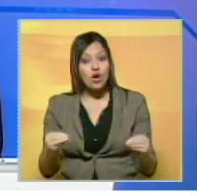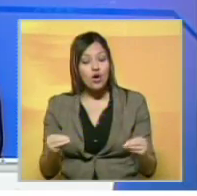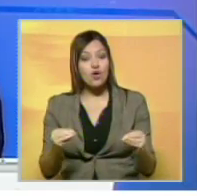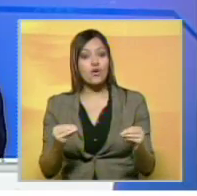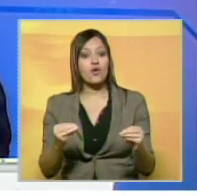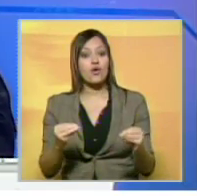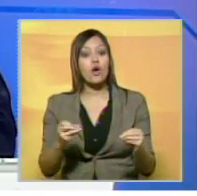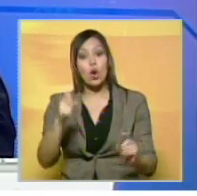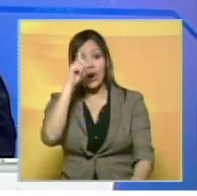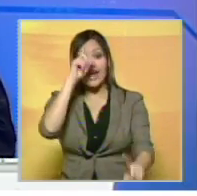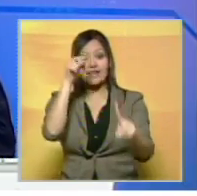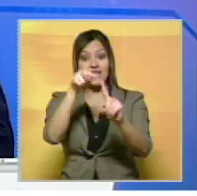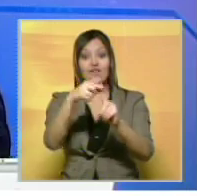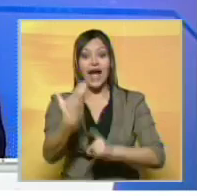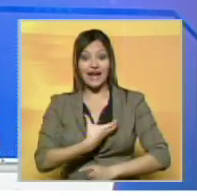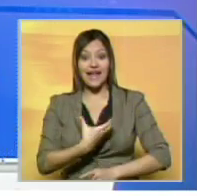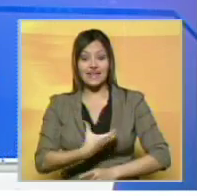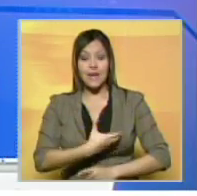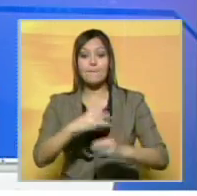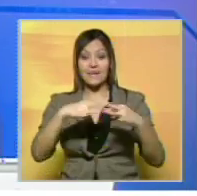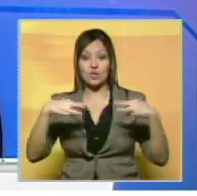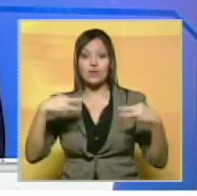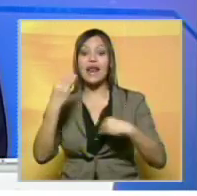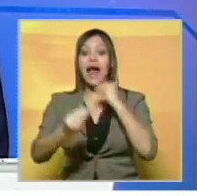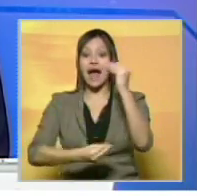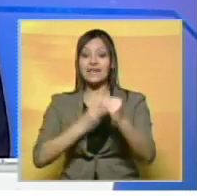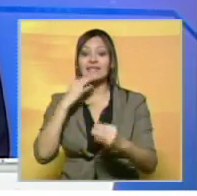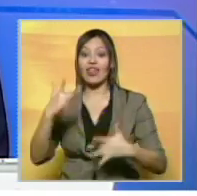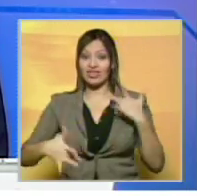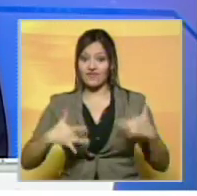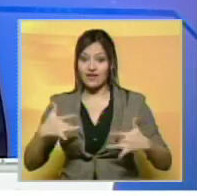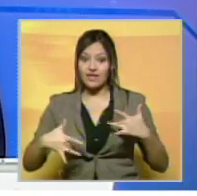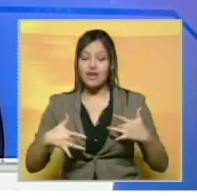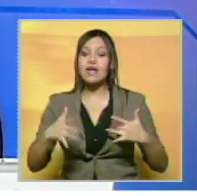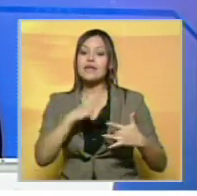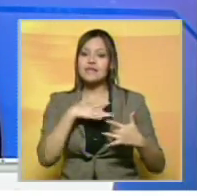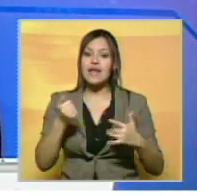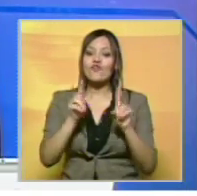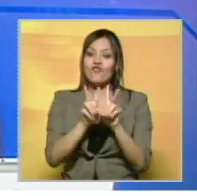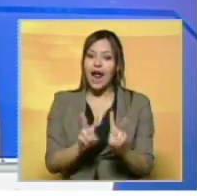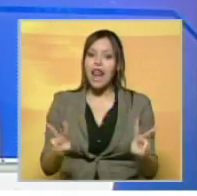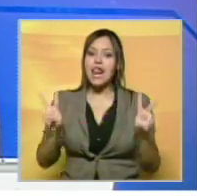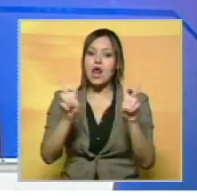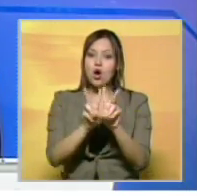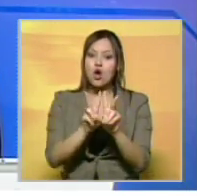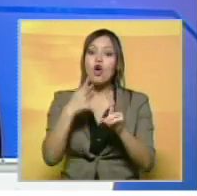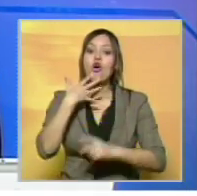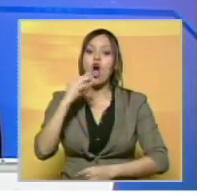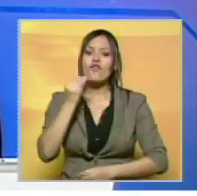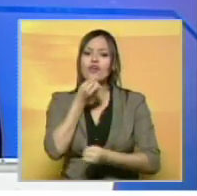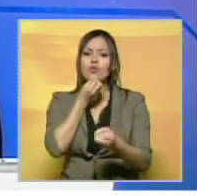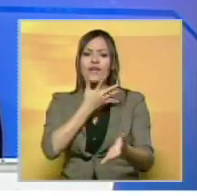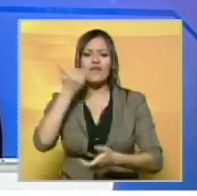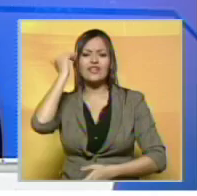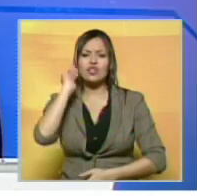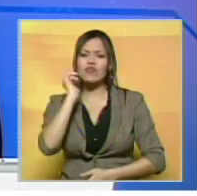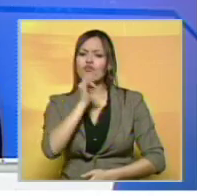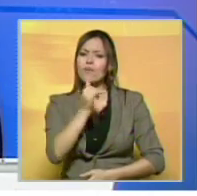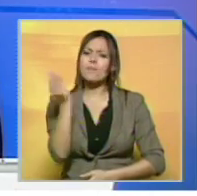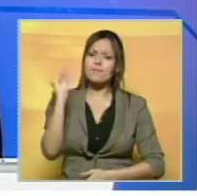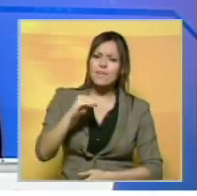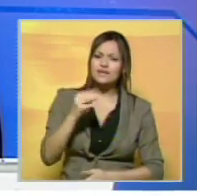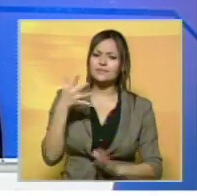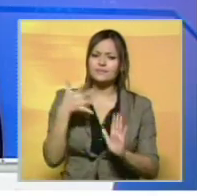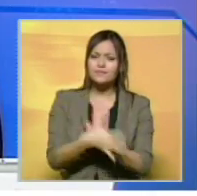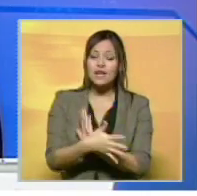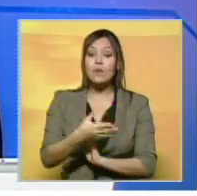porque a propósito de esto, la Alcaldía Metropolitana realizó una actividad para propiciar estos valores en los jóvenes. Victoria Joseph nos tiene más